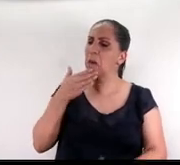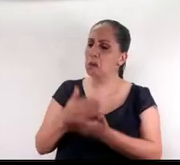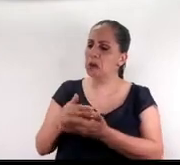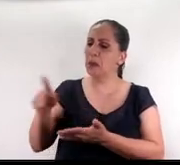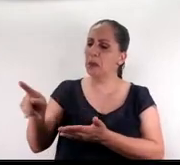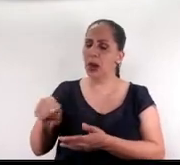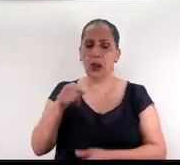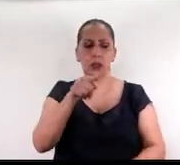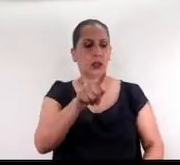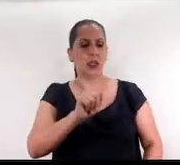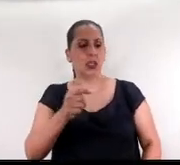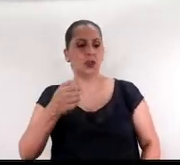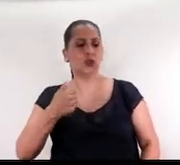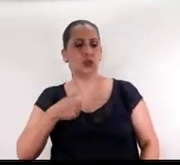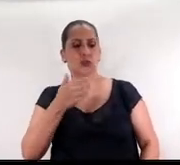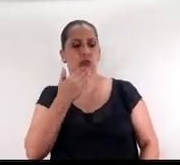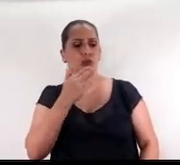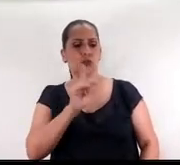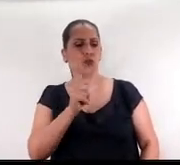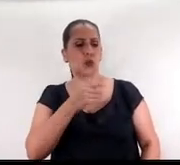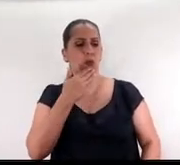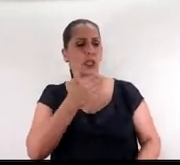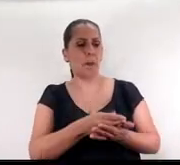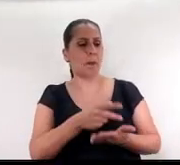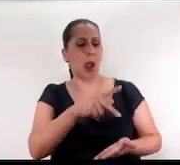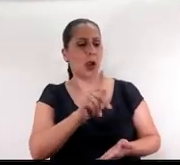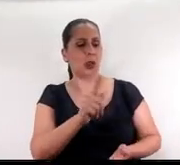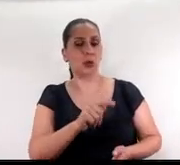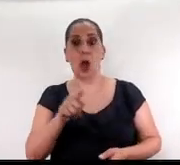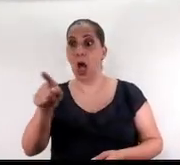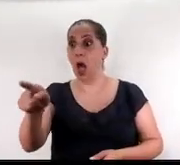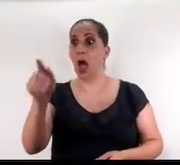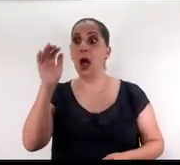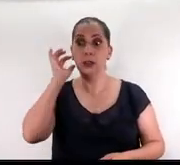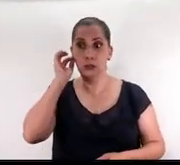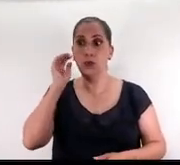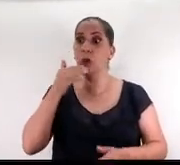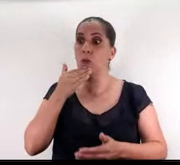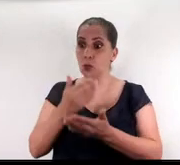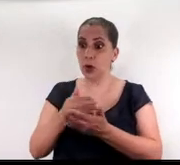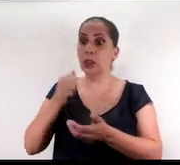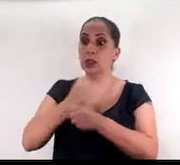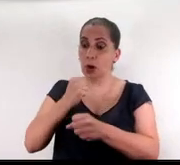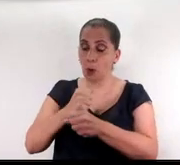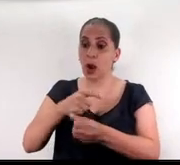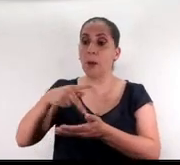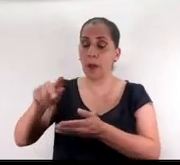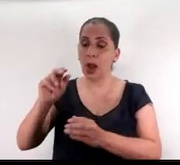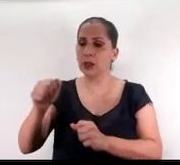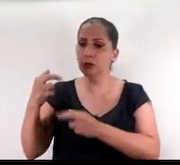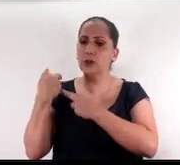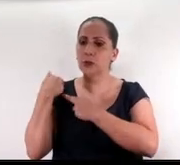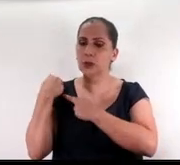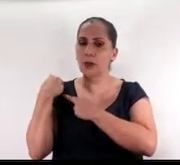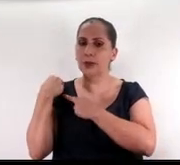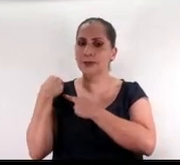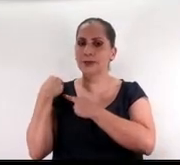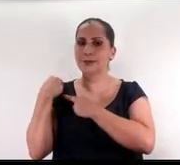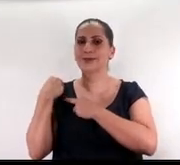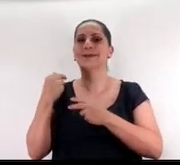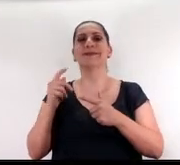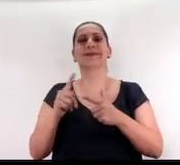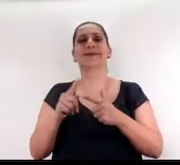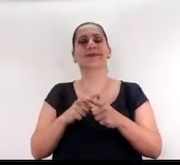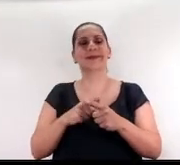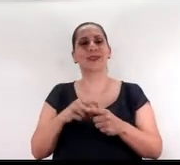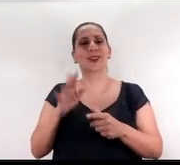y este no, o esta señora es muy trabajadora y seguramente va a pagar porque es muy responsable. Y entonces nos